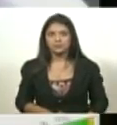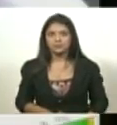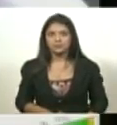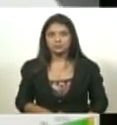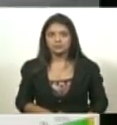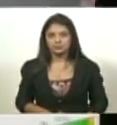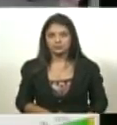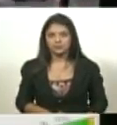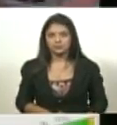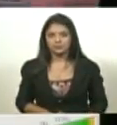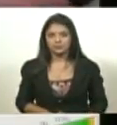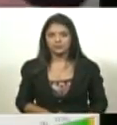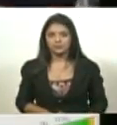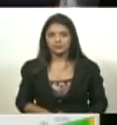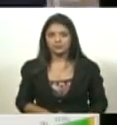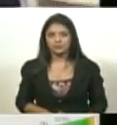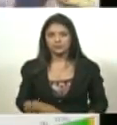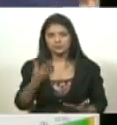bien.